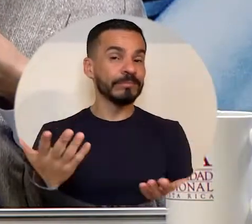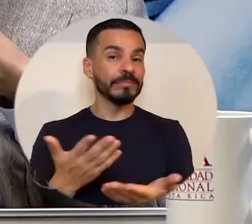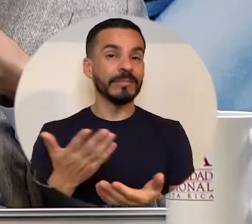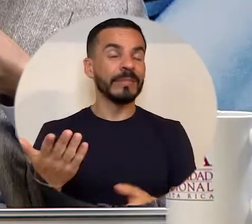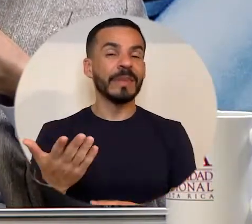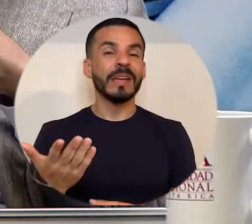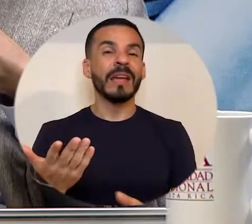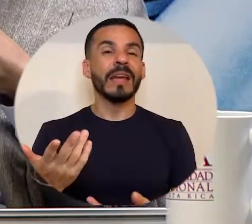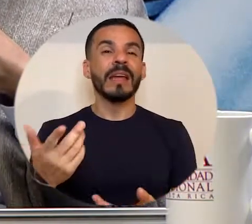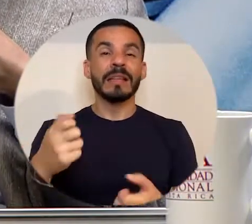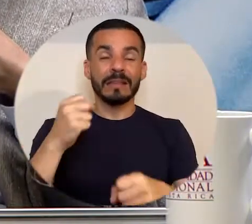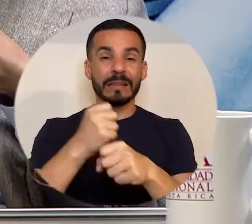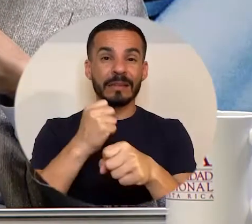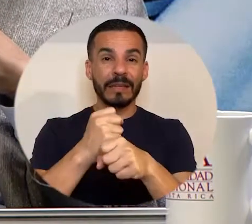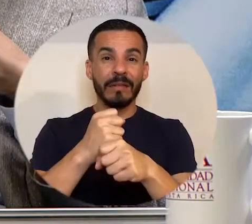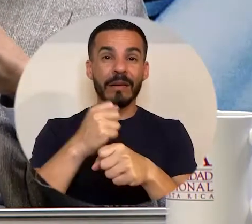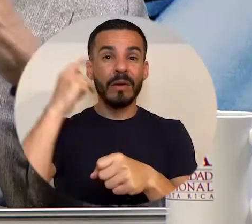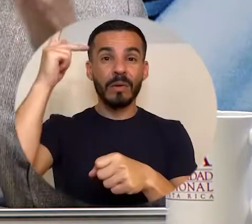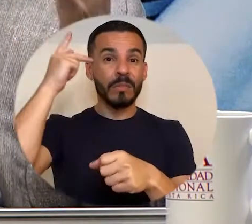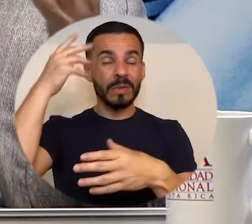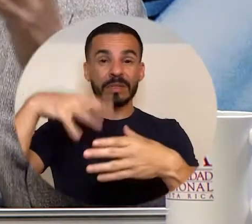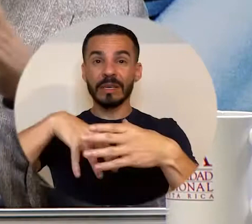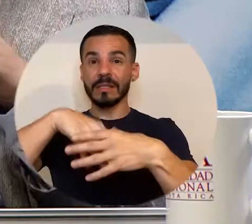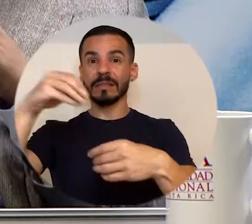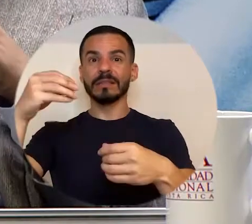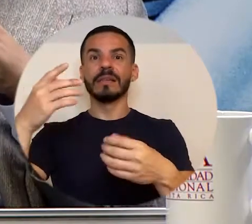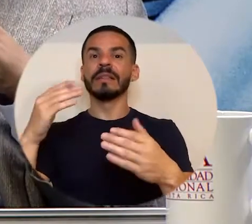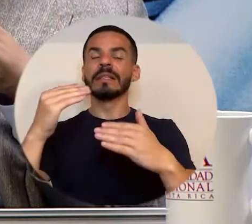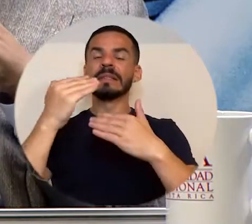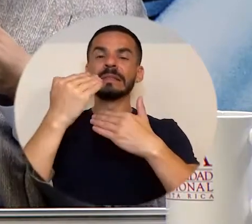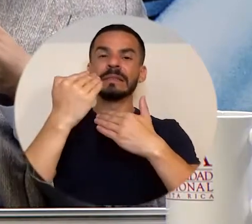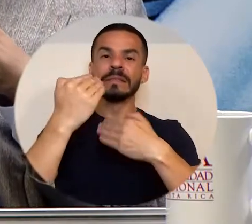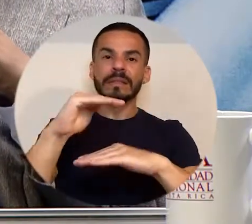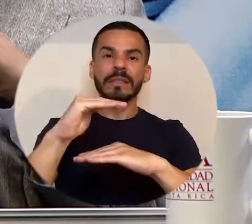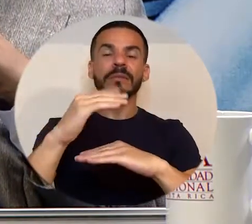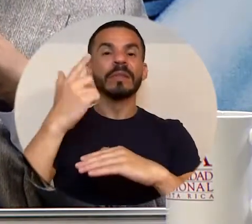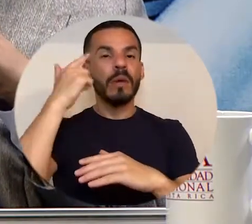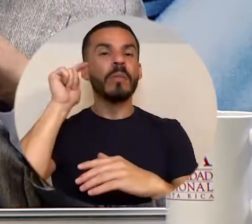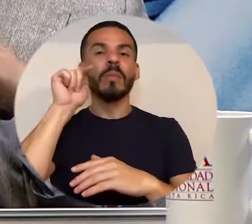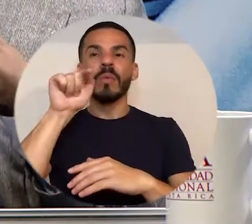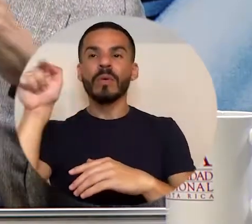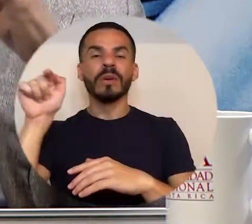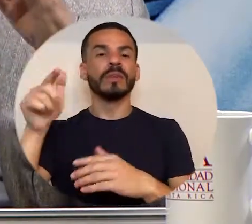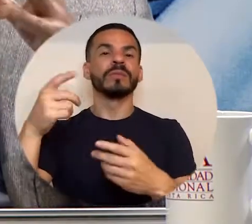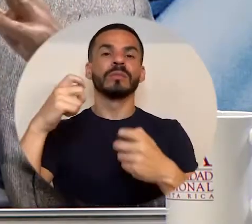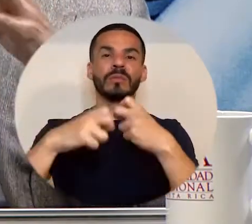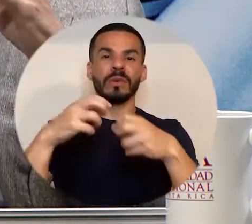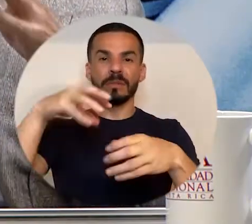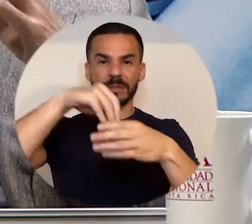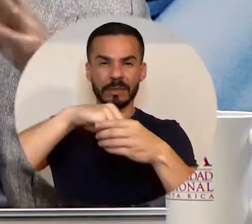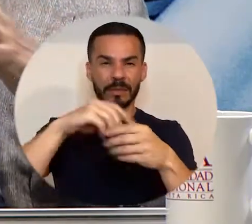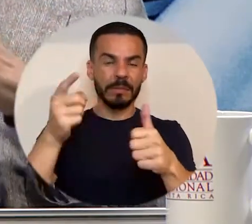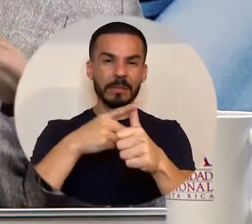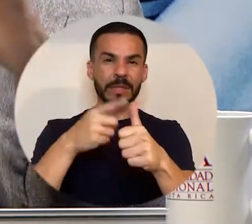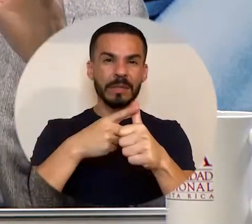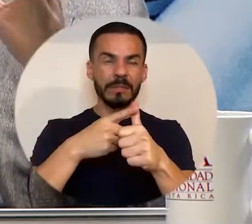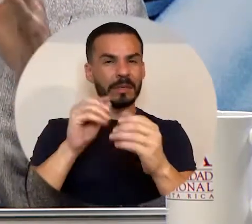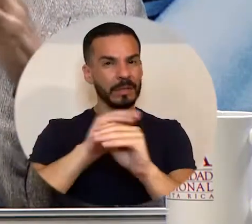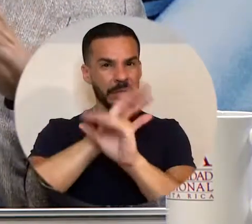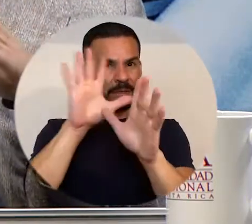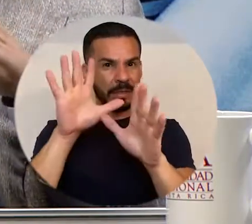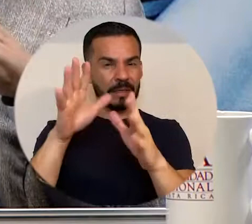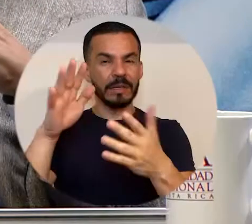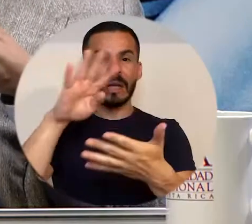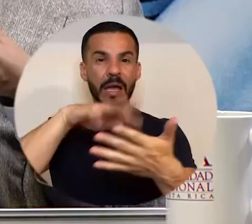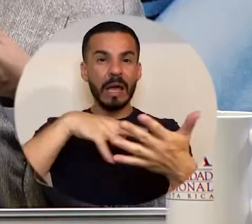grandes que el trabajo en política exterior se va a ver limitado por esos problemas internos. Eso es lo primero